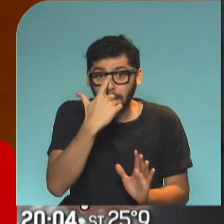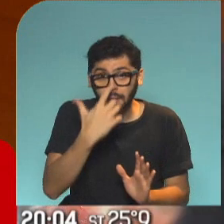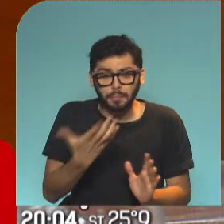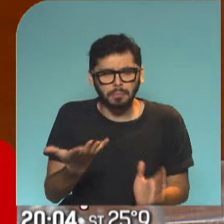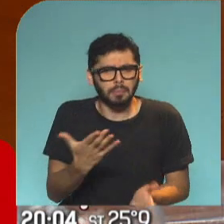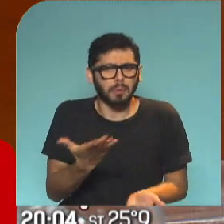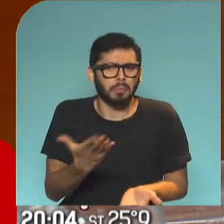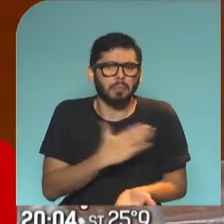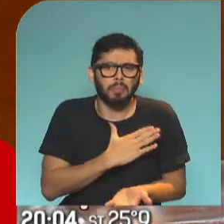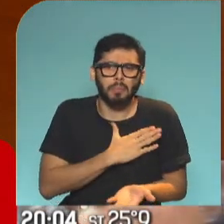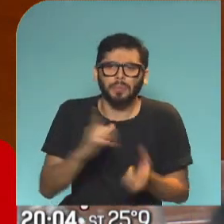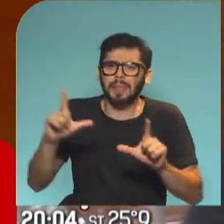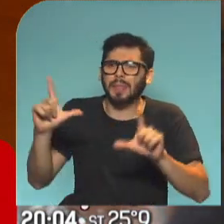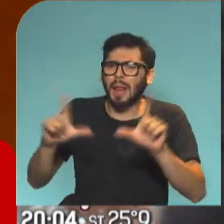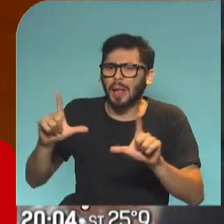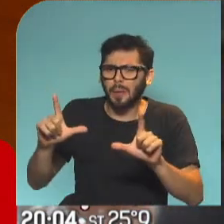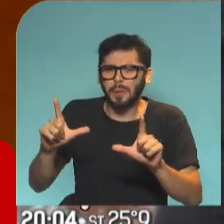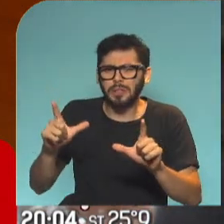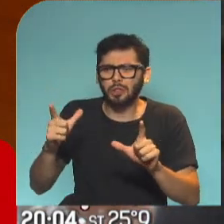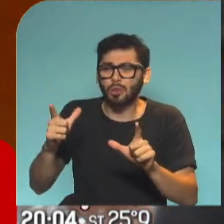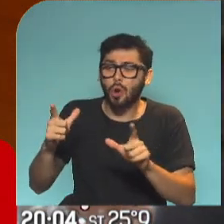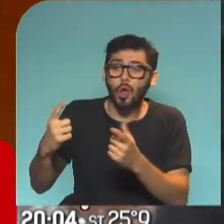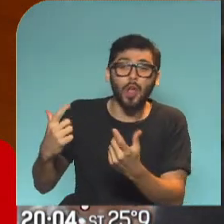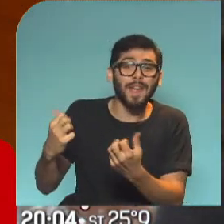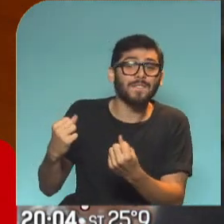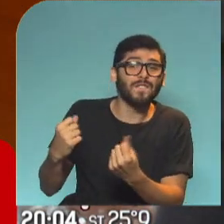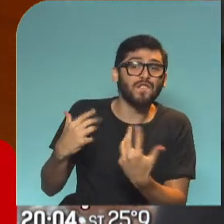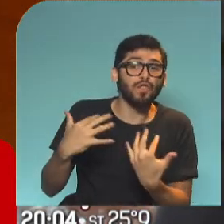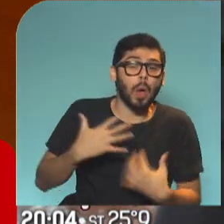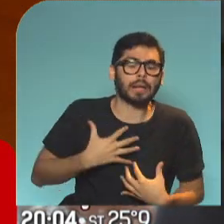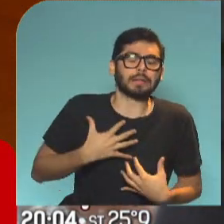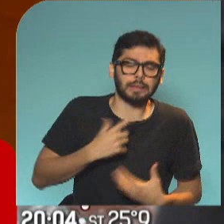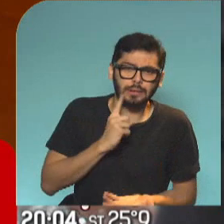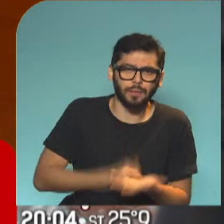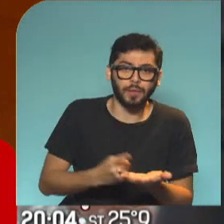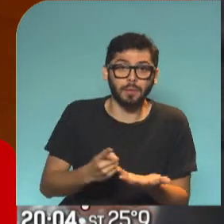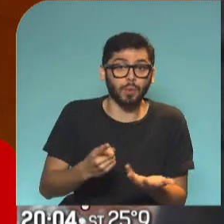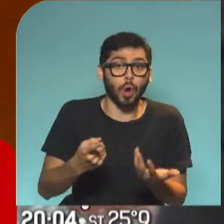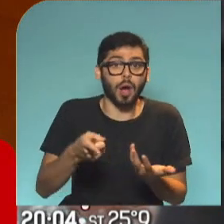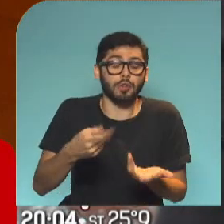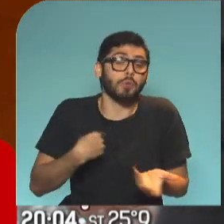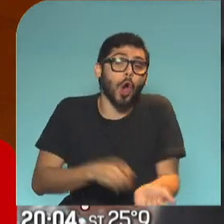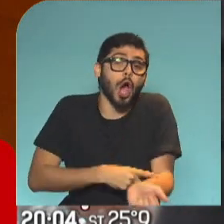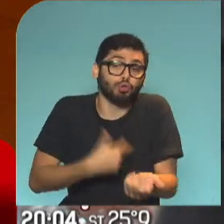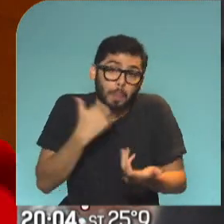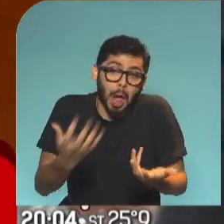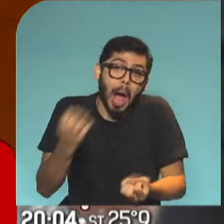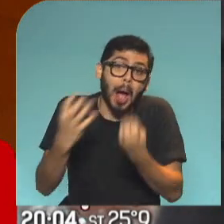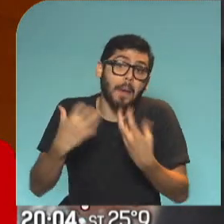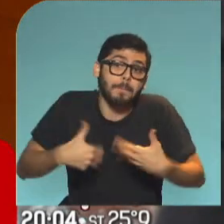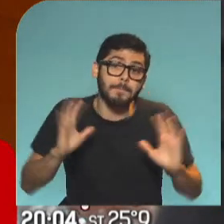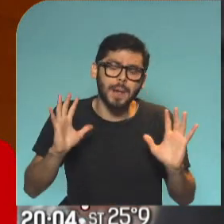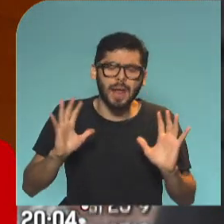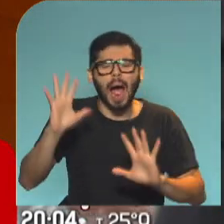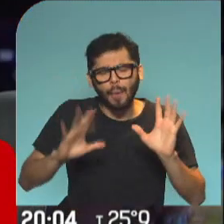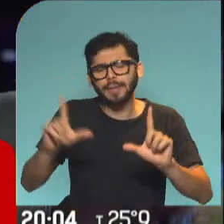yo estoy acostumbrado a que hable mal digo al hablar mal de mí en los medios condiciones pero podemos decir